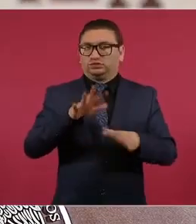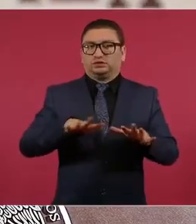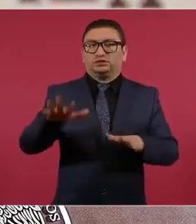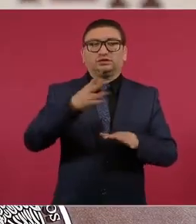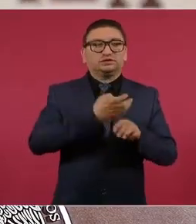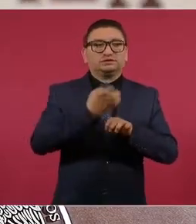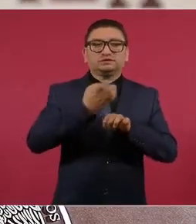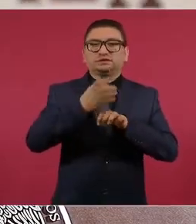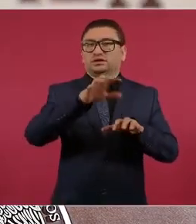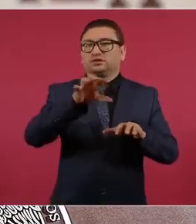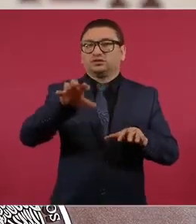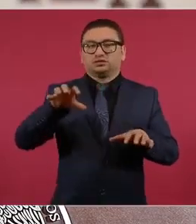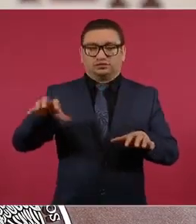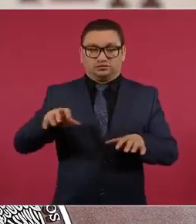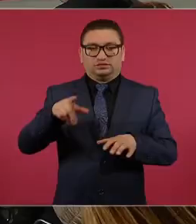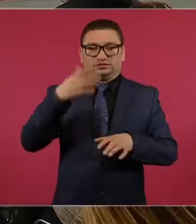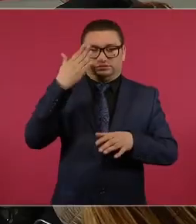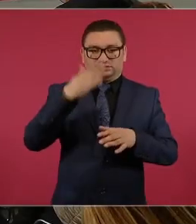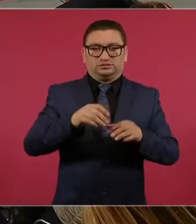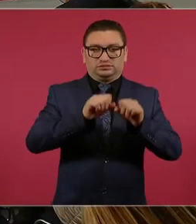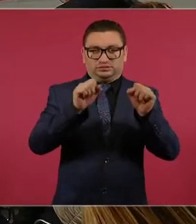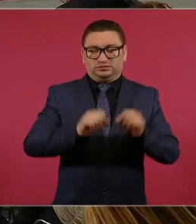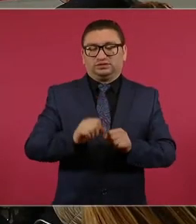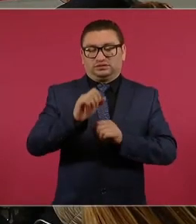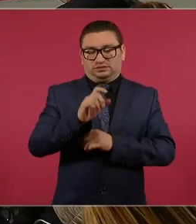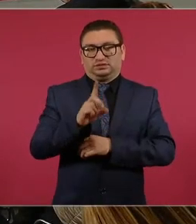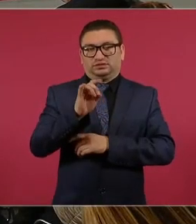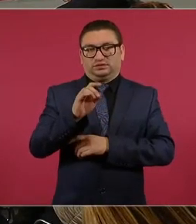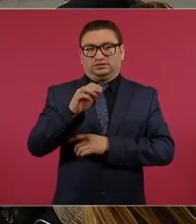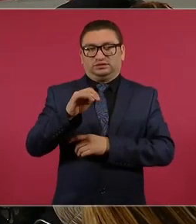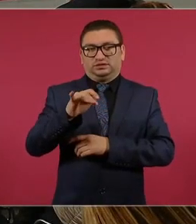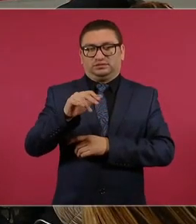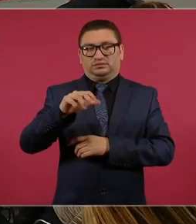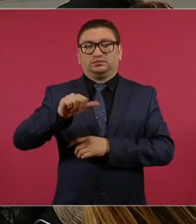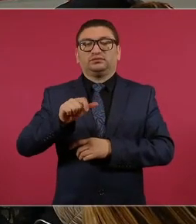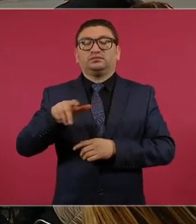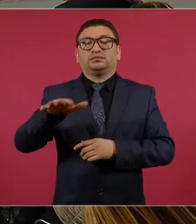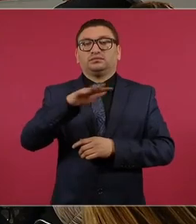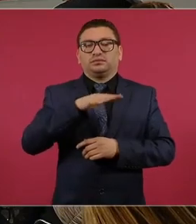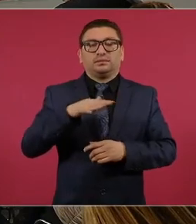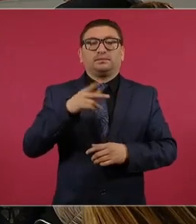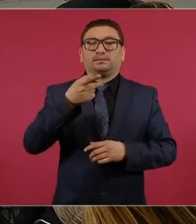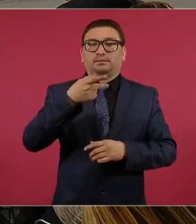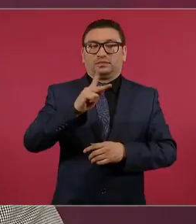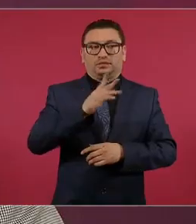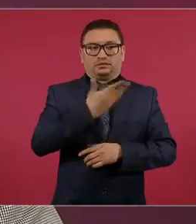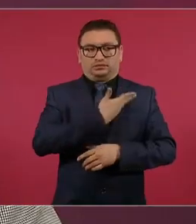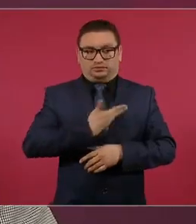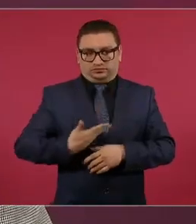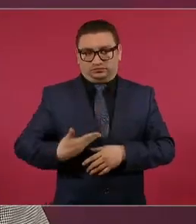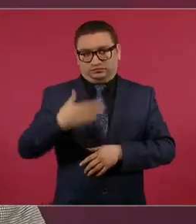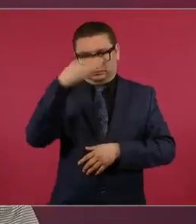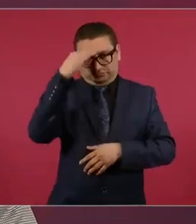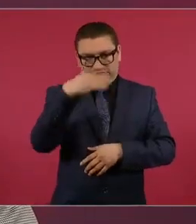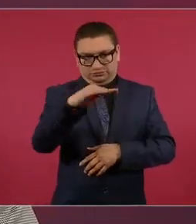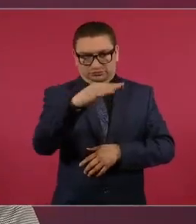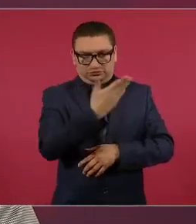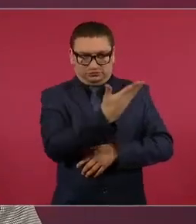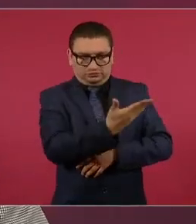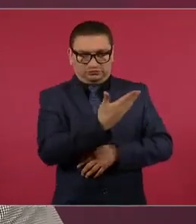donde había el sistema de hemodinamia eh pero el presidente el señor